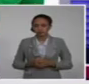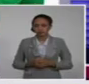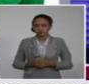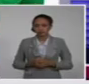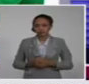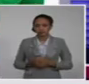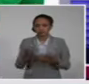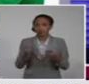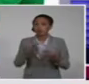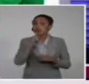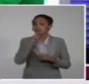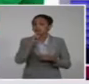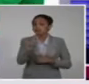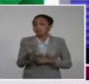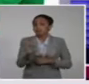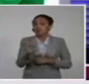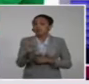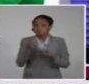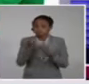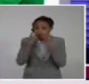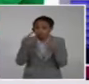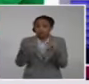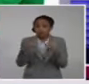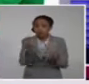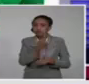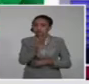las maniobras aplicadas.